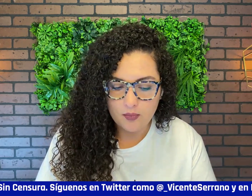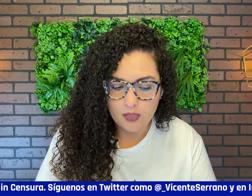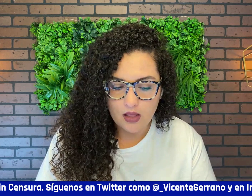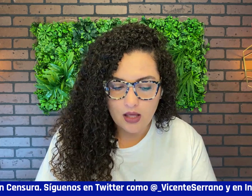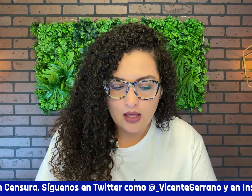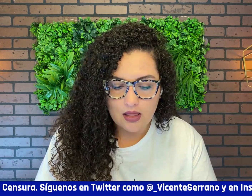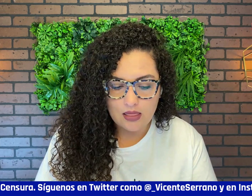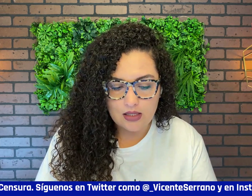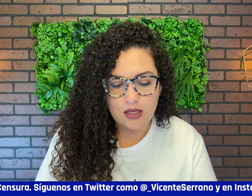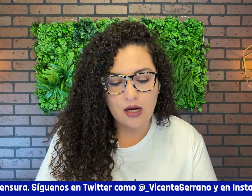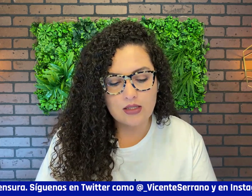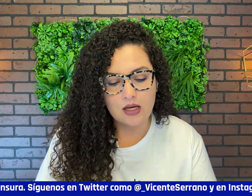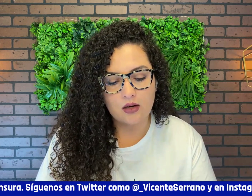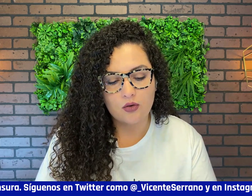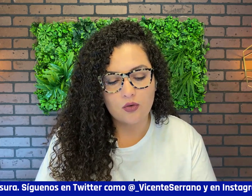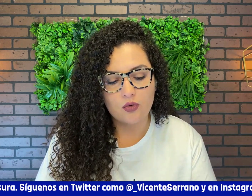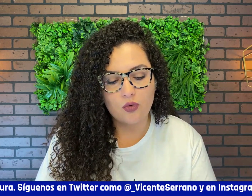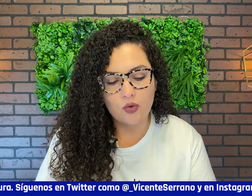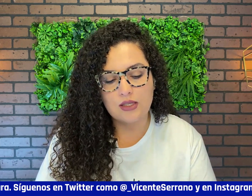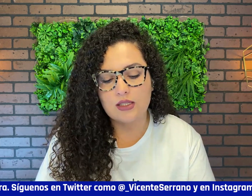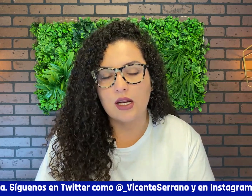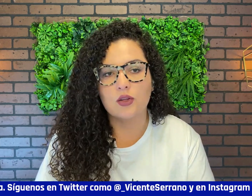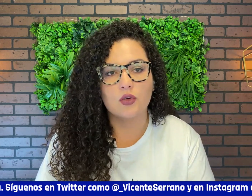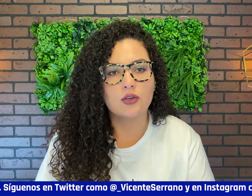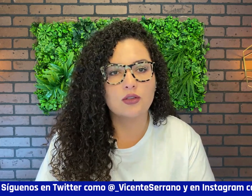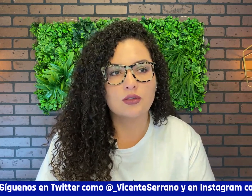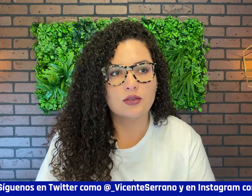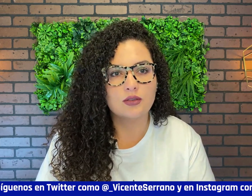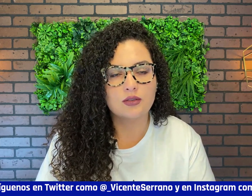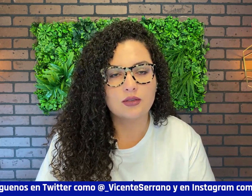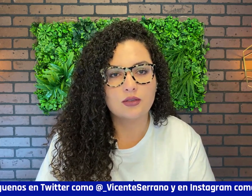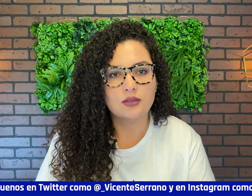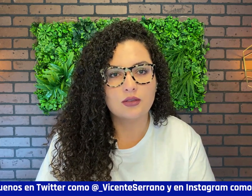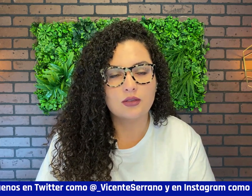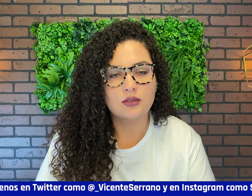fiscal de esclarecer un asesinato.